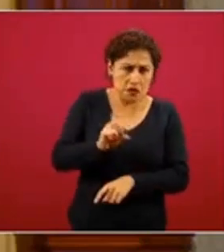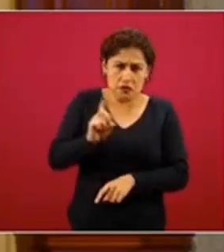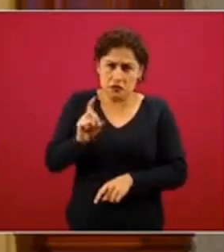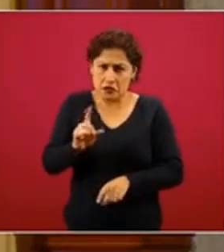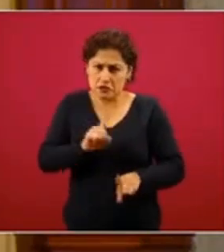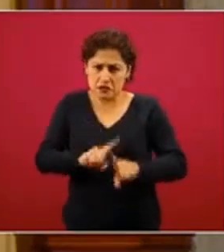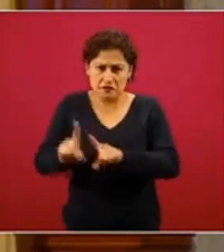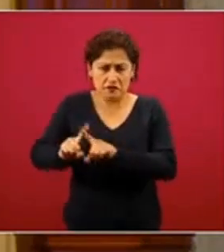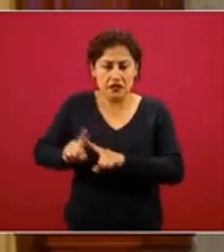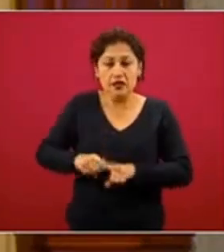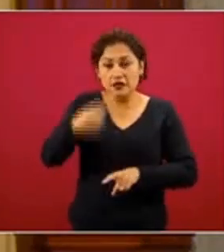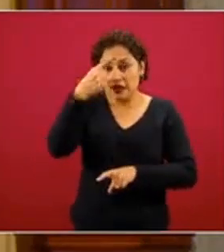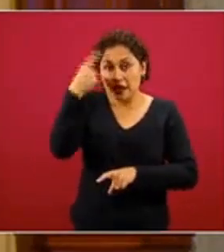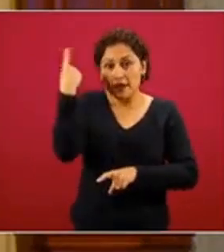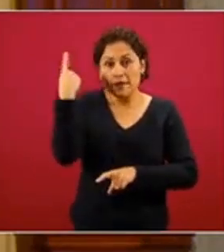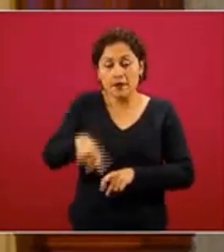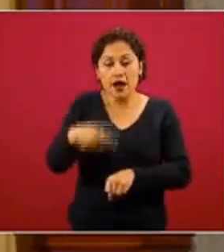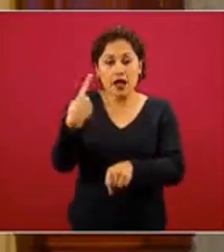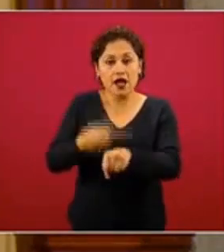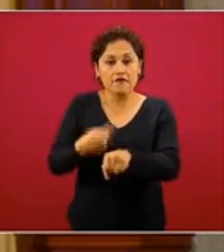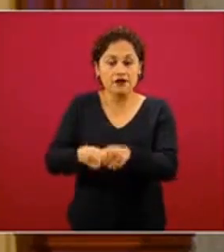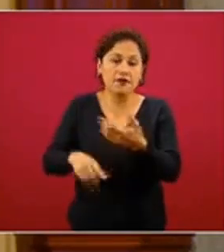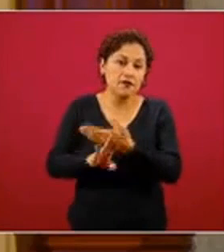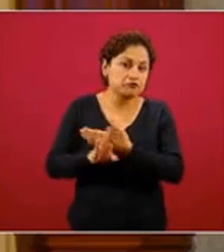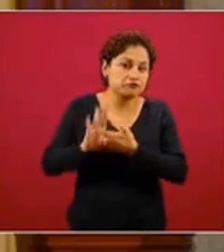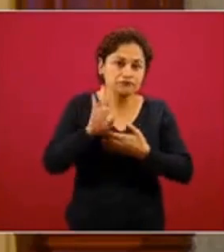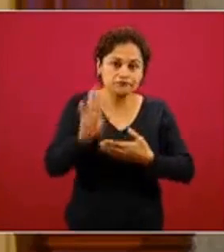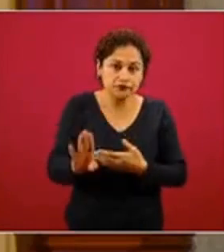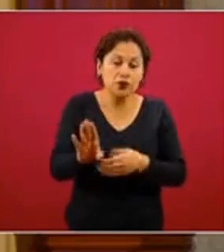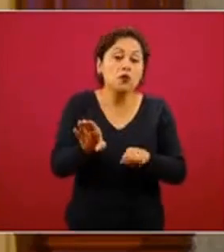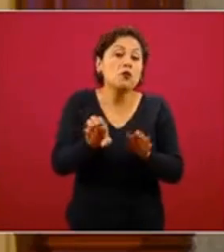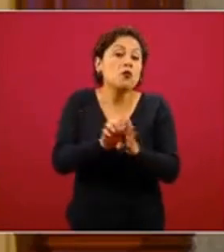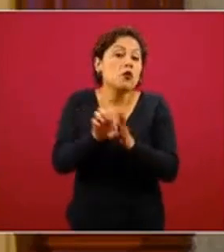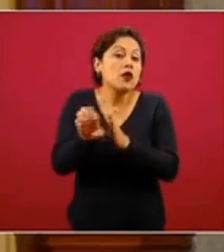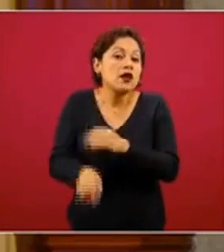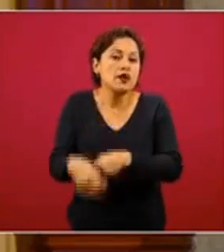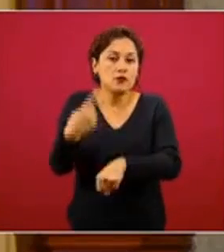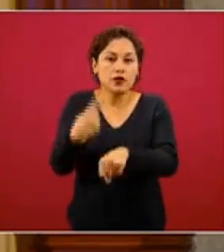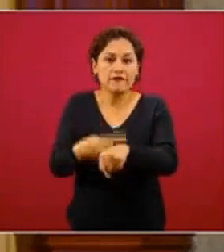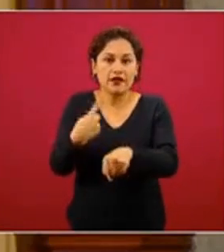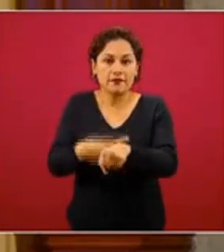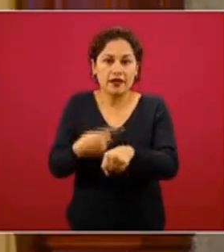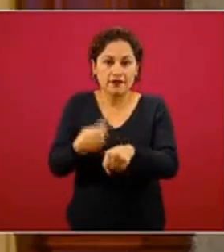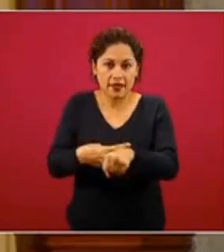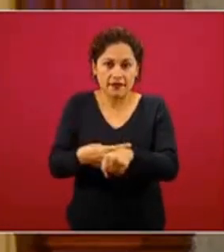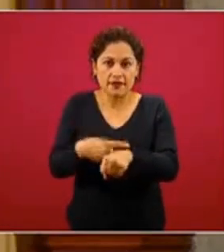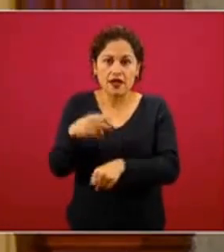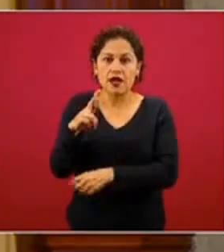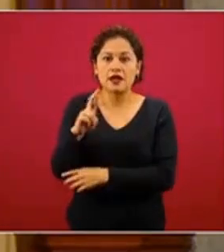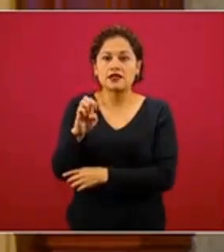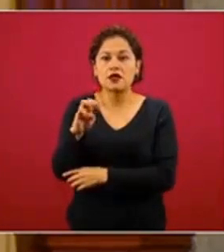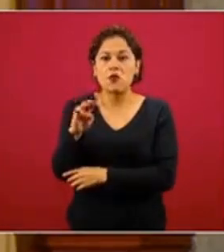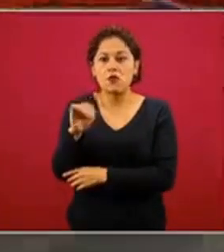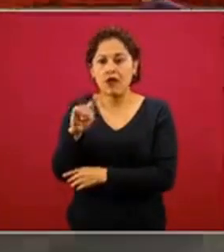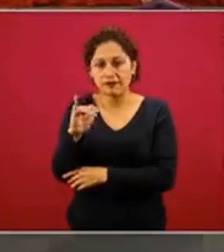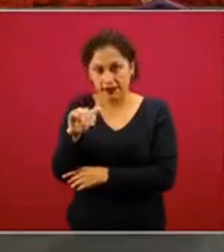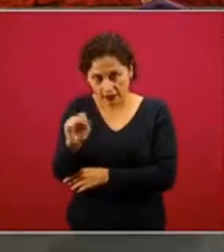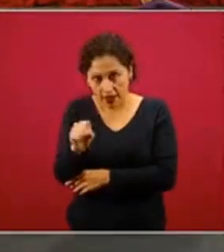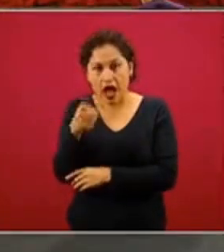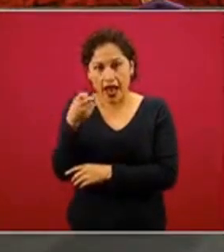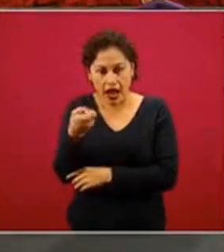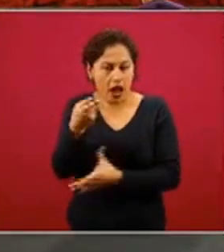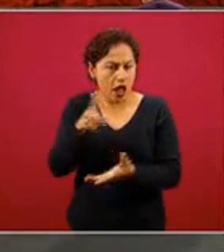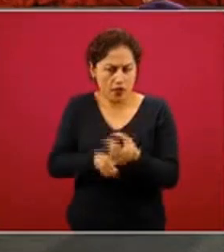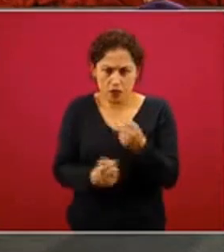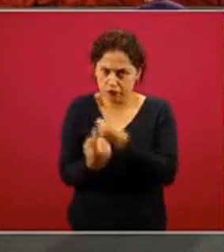enfermedades inflamatorias, principalmente reumáticas, pero en este caso, pues la IL-6, que es la que